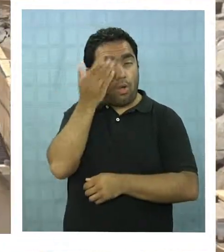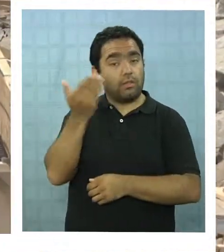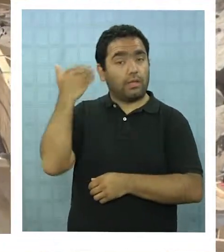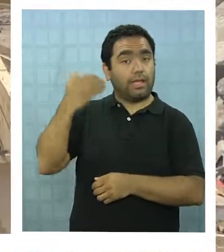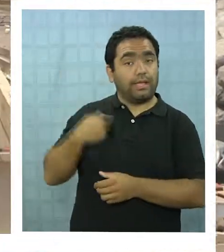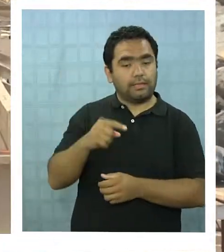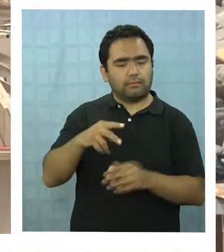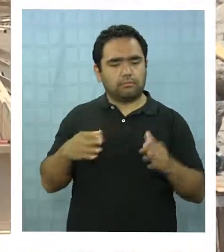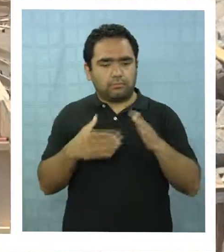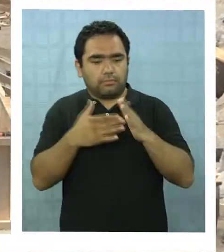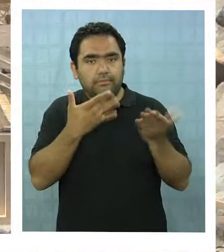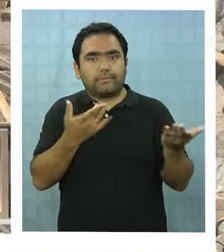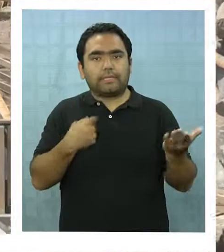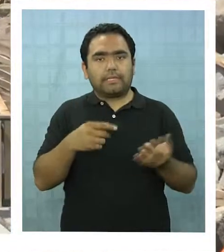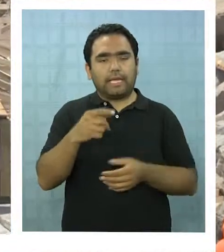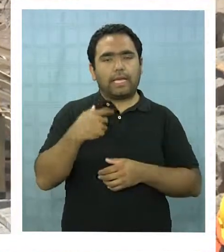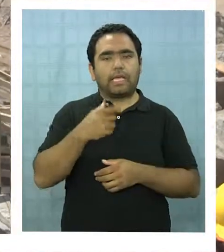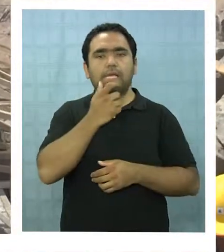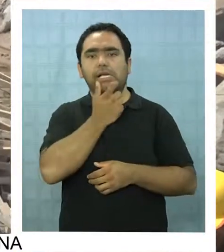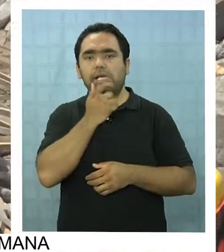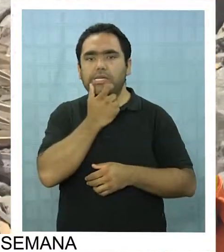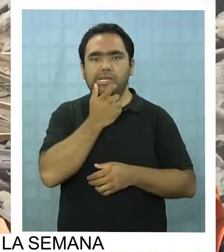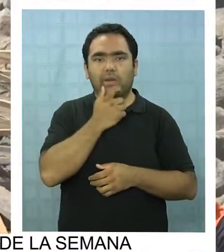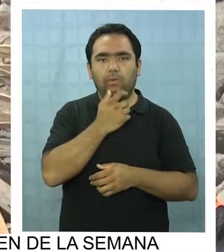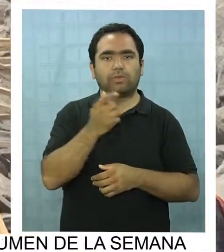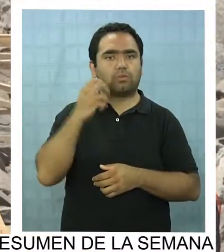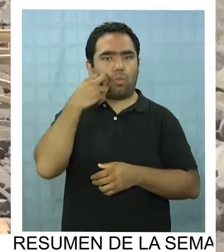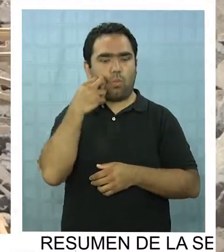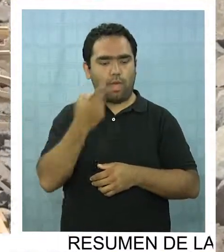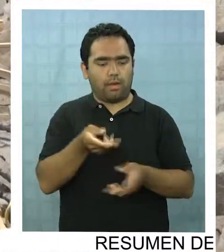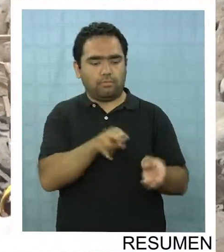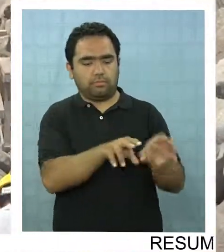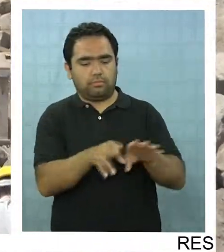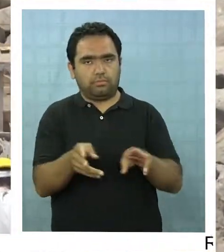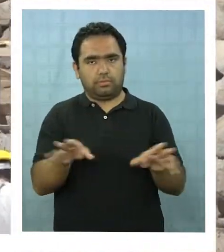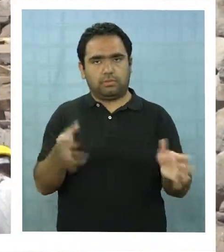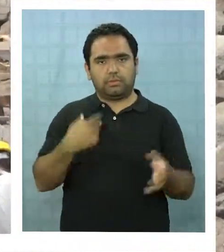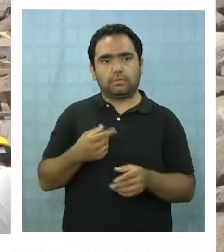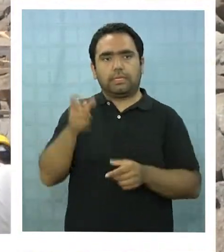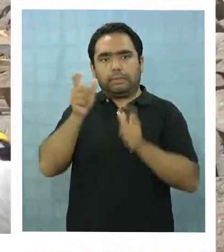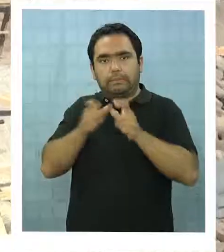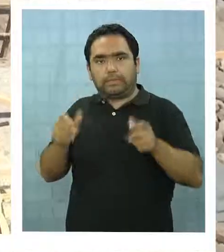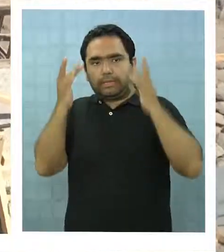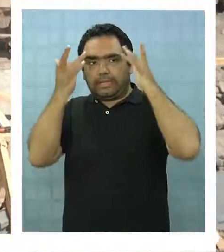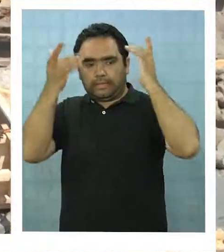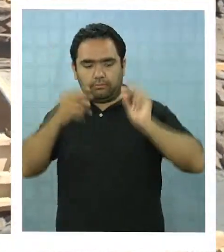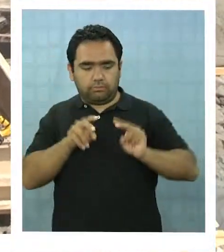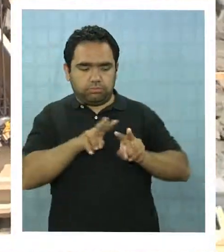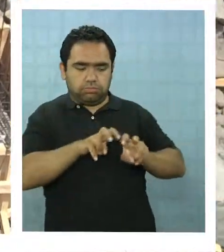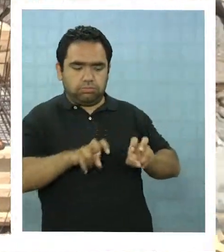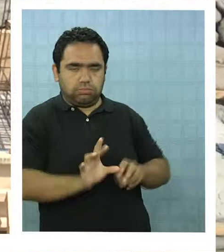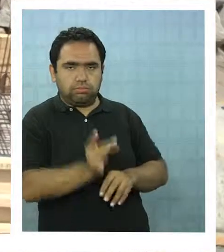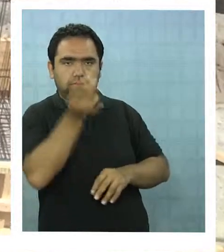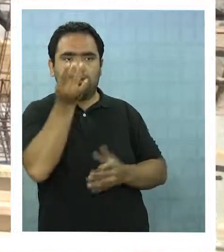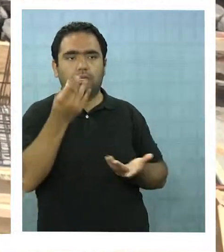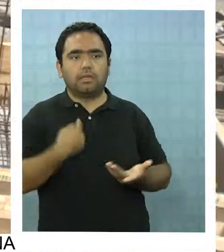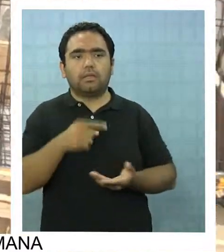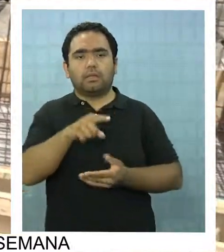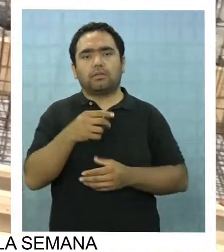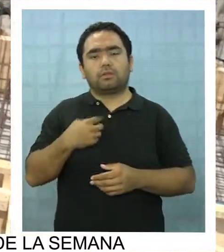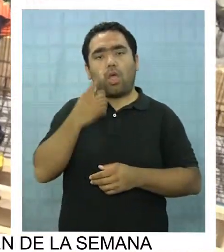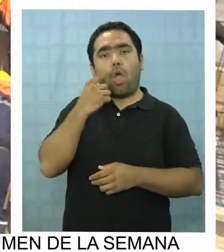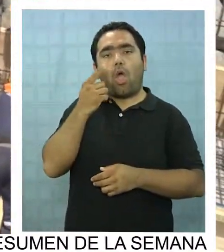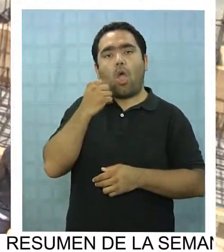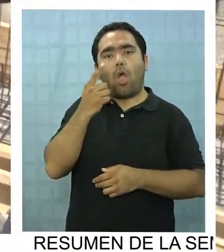restos humanos en la obra este hecho generó un análisis pericial de expertos en estos casos y según señaló el